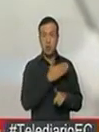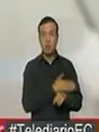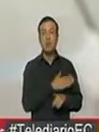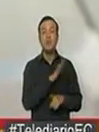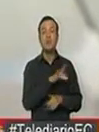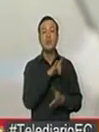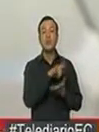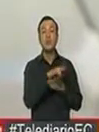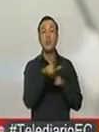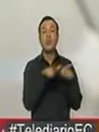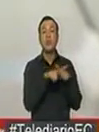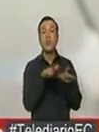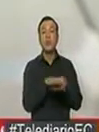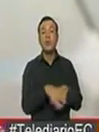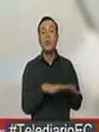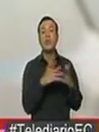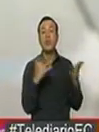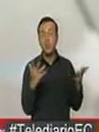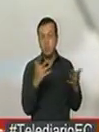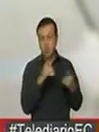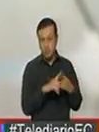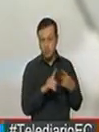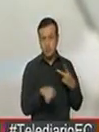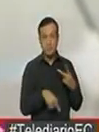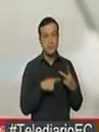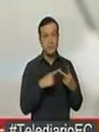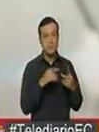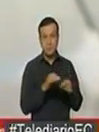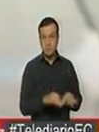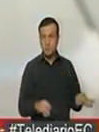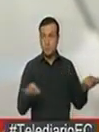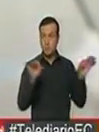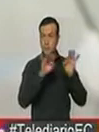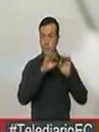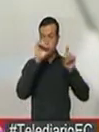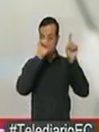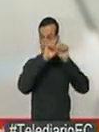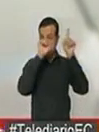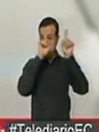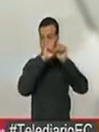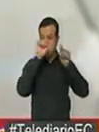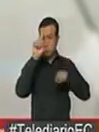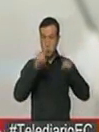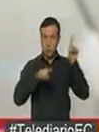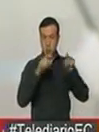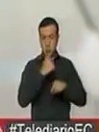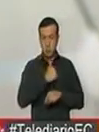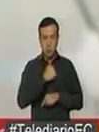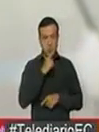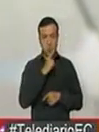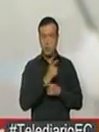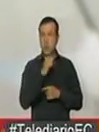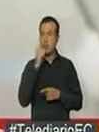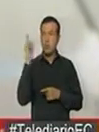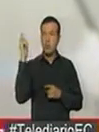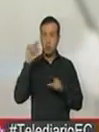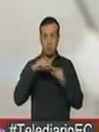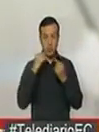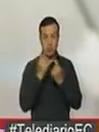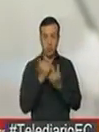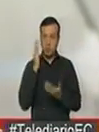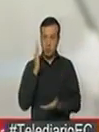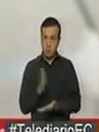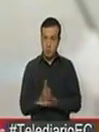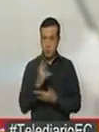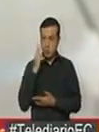sido sus sitios de visita. Vale la pena decir que ha habido operadores que en su momento, por voluntad de ellos, han cancelado la visita de grupos cuando